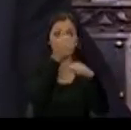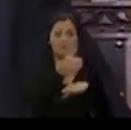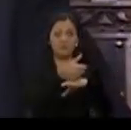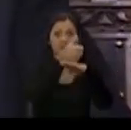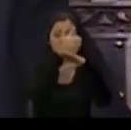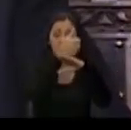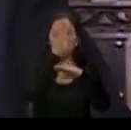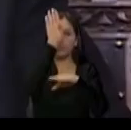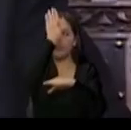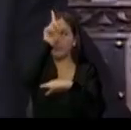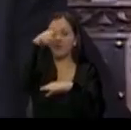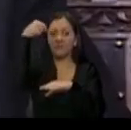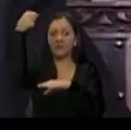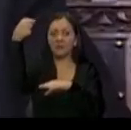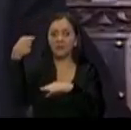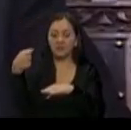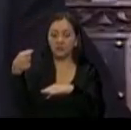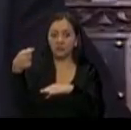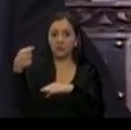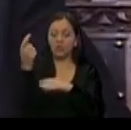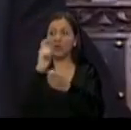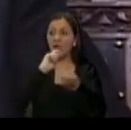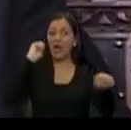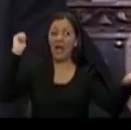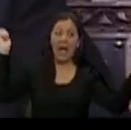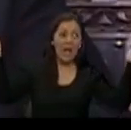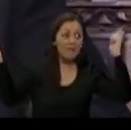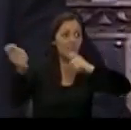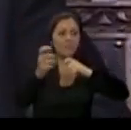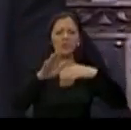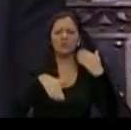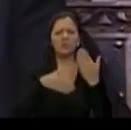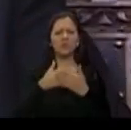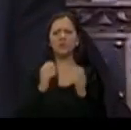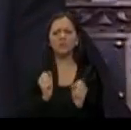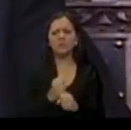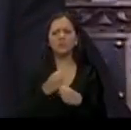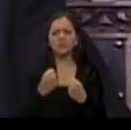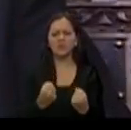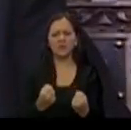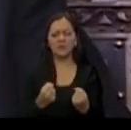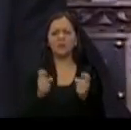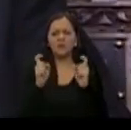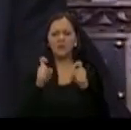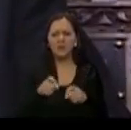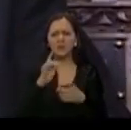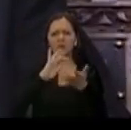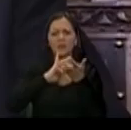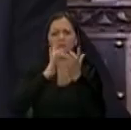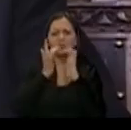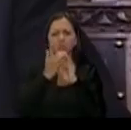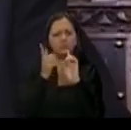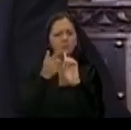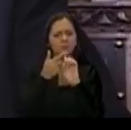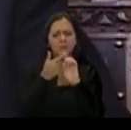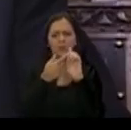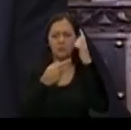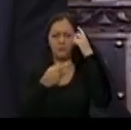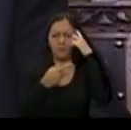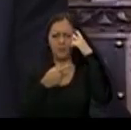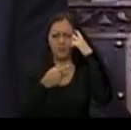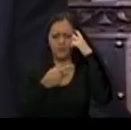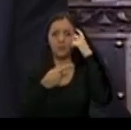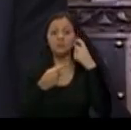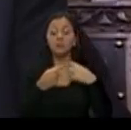cambiar el depósito de la fe que nos dejó el Señor Jesús. No se trata